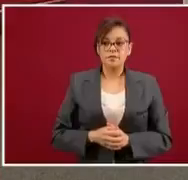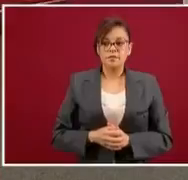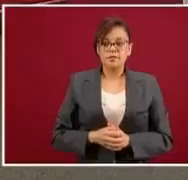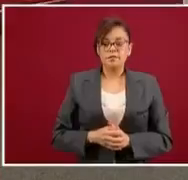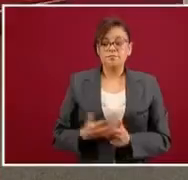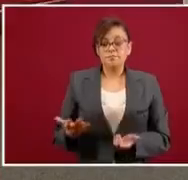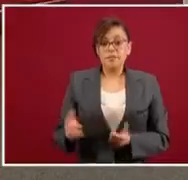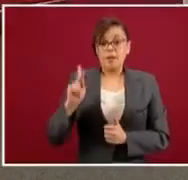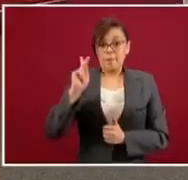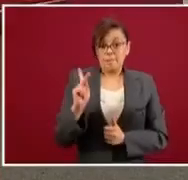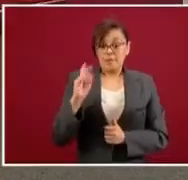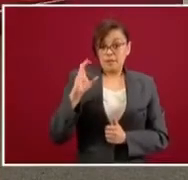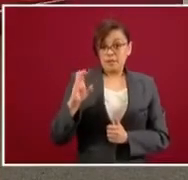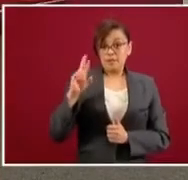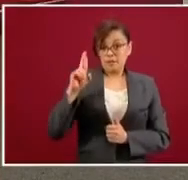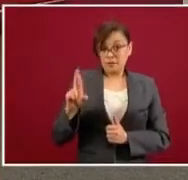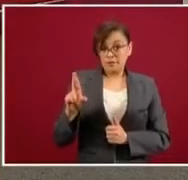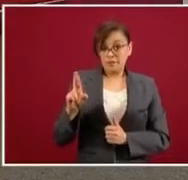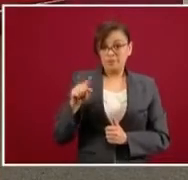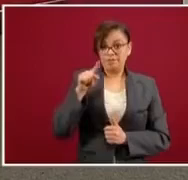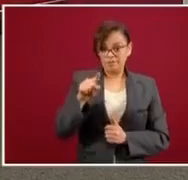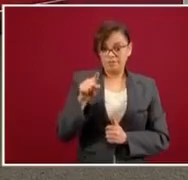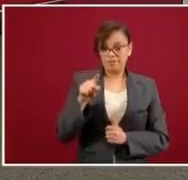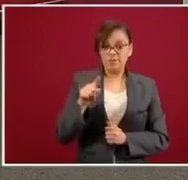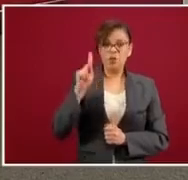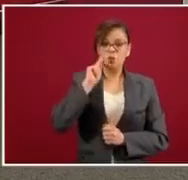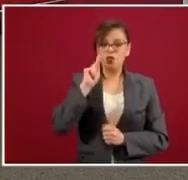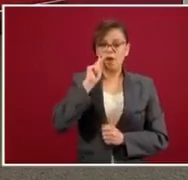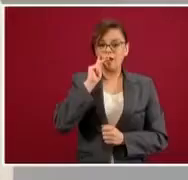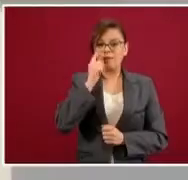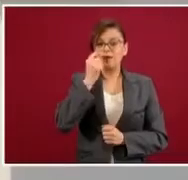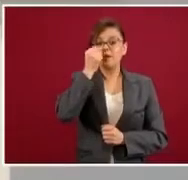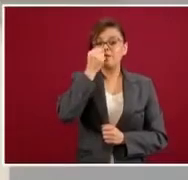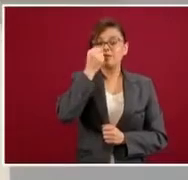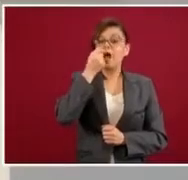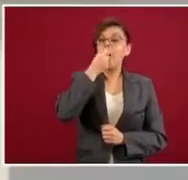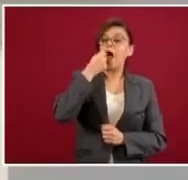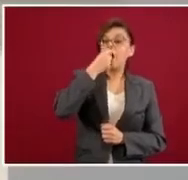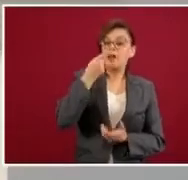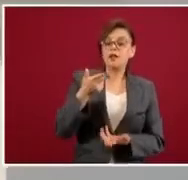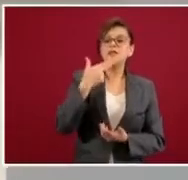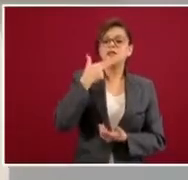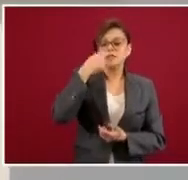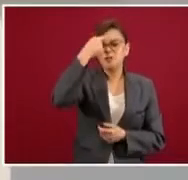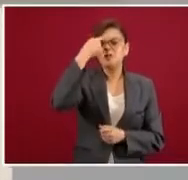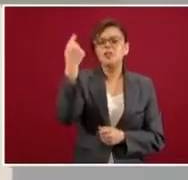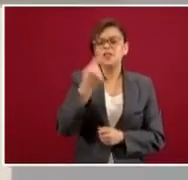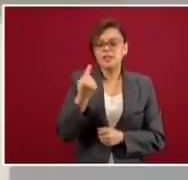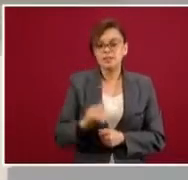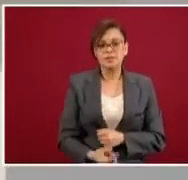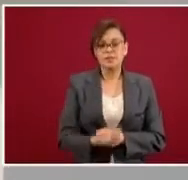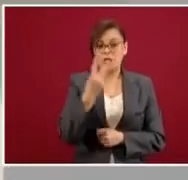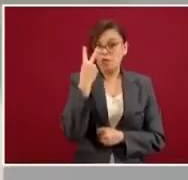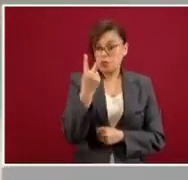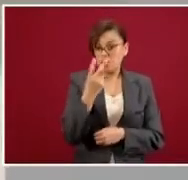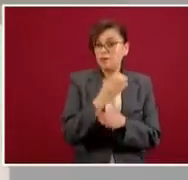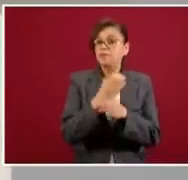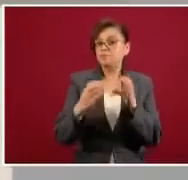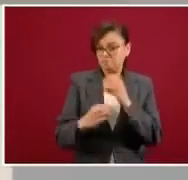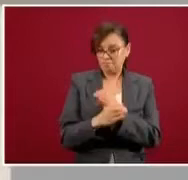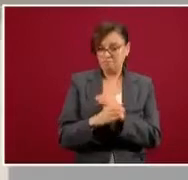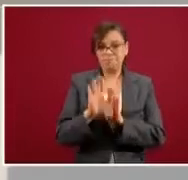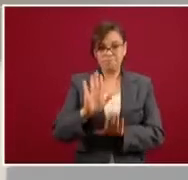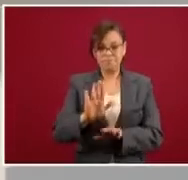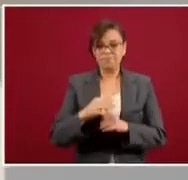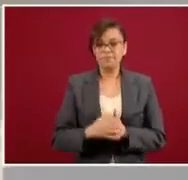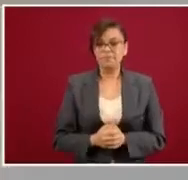PCR, el diagnóstico por laboratorio, sirve básicamente para saber dos cosas: si la persona tiene